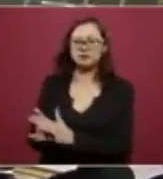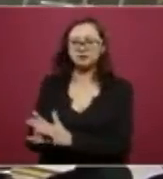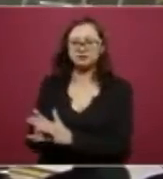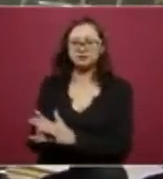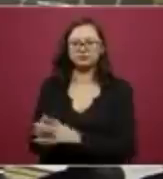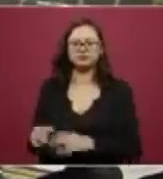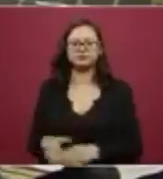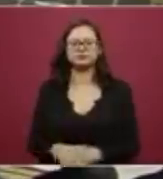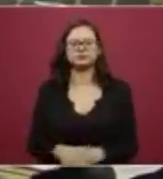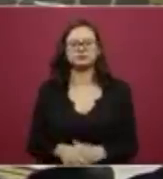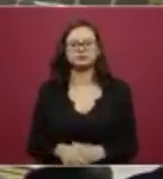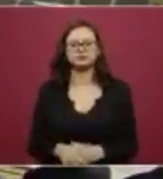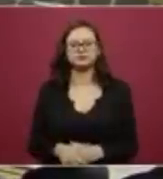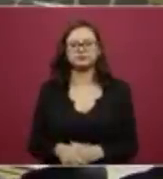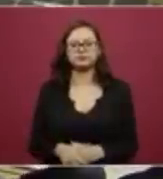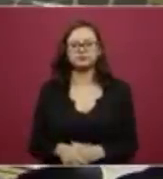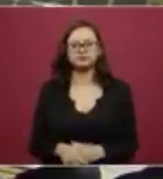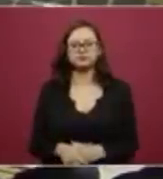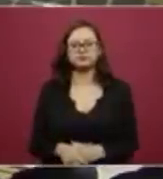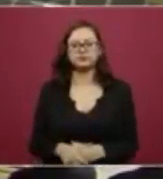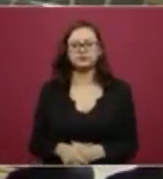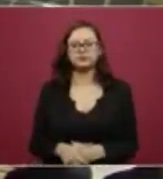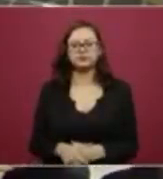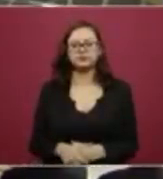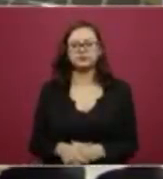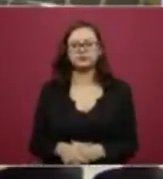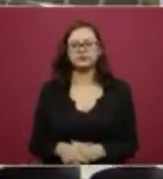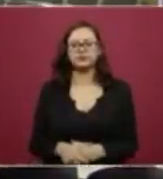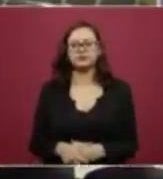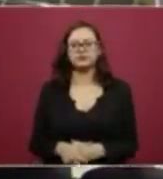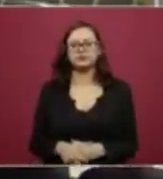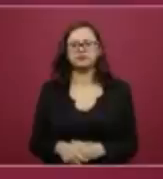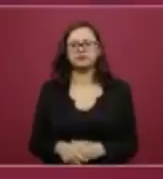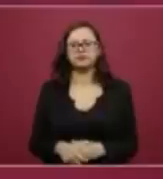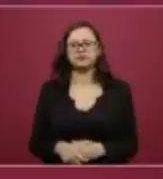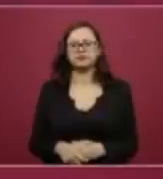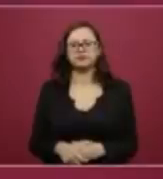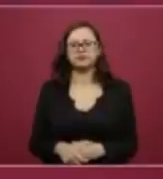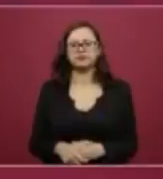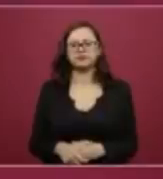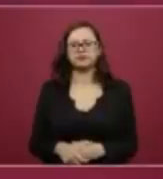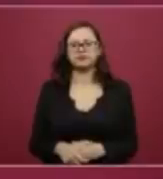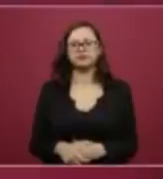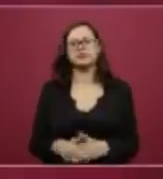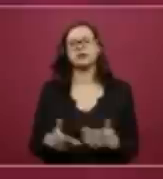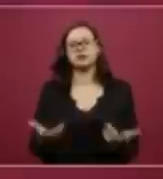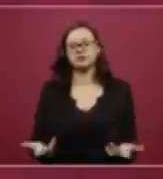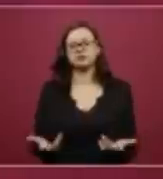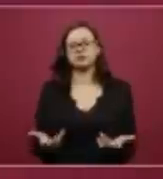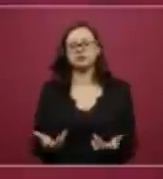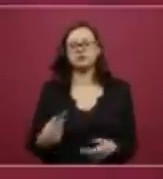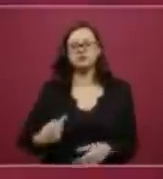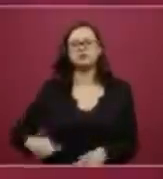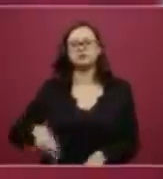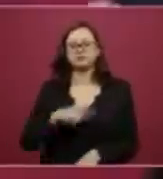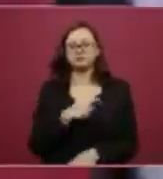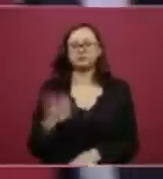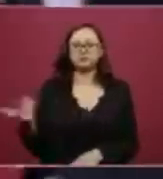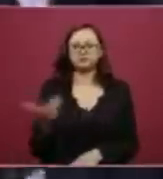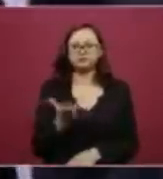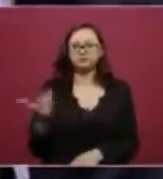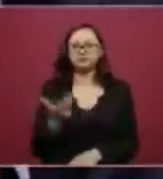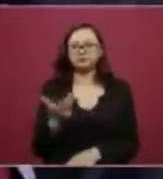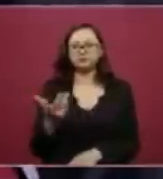Para esto vamos a participar en una ceremonia luctuosa